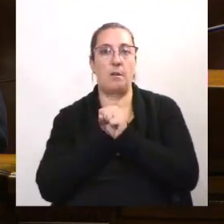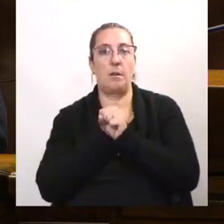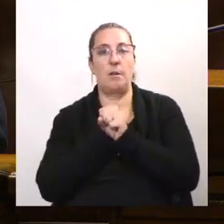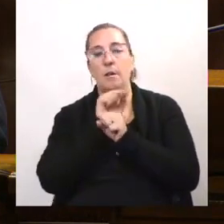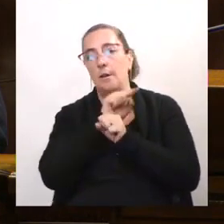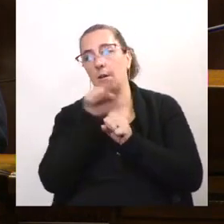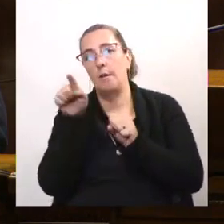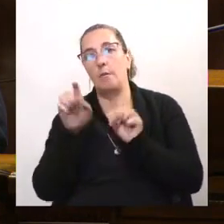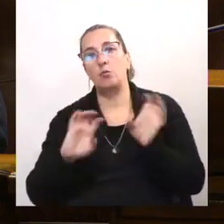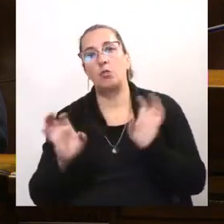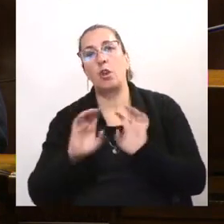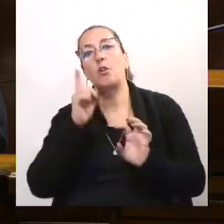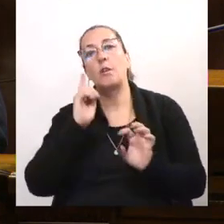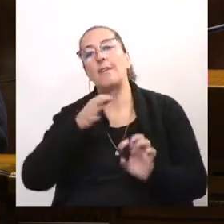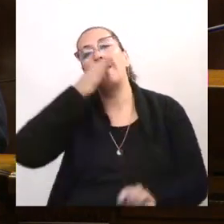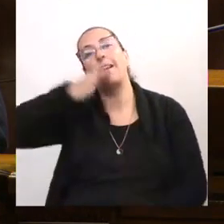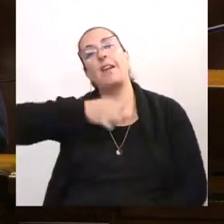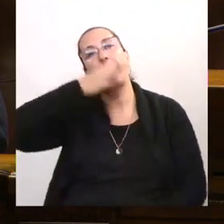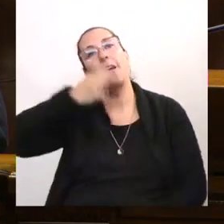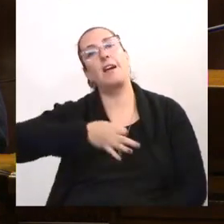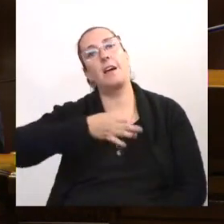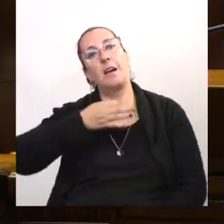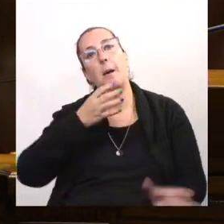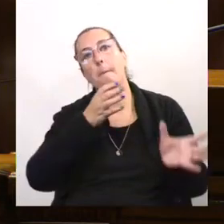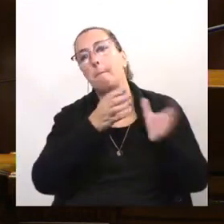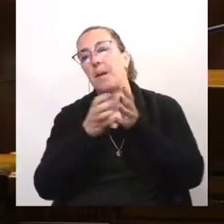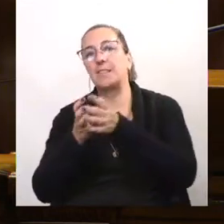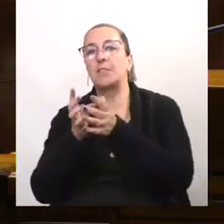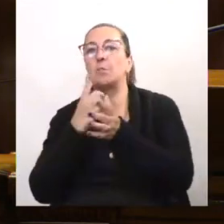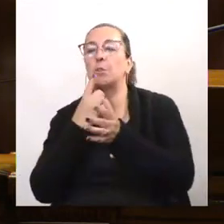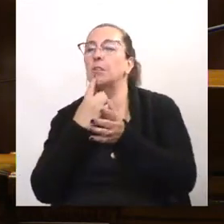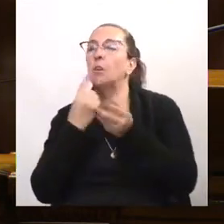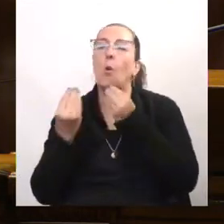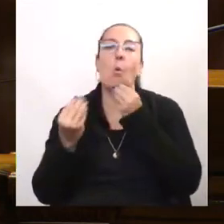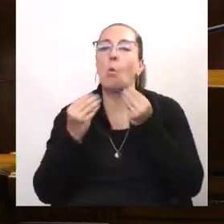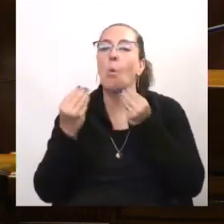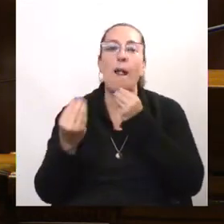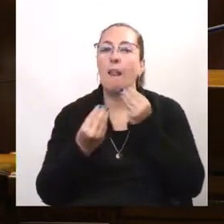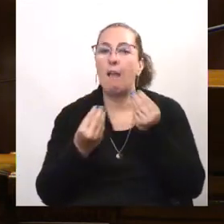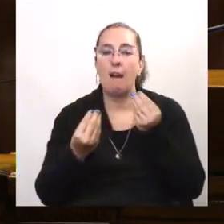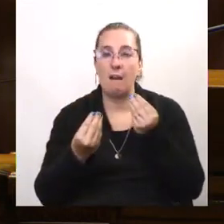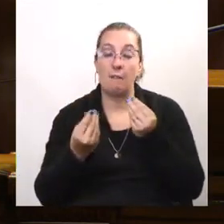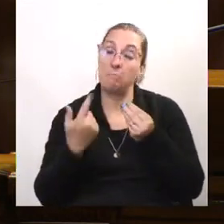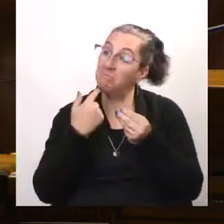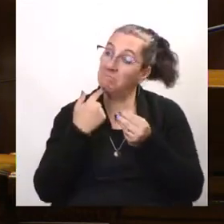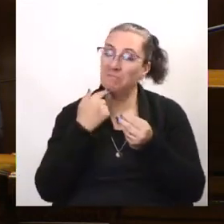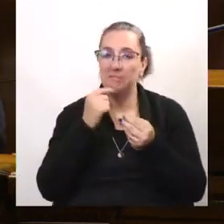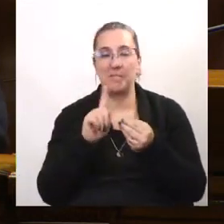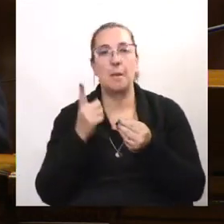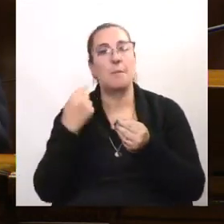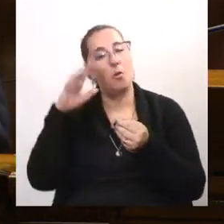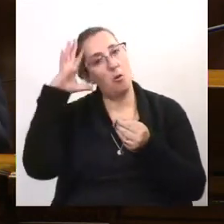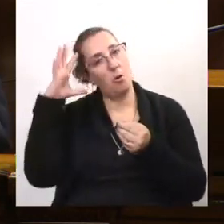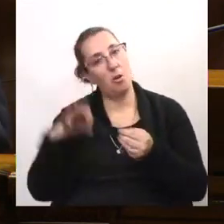tienen que declarar con qué partido político simpatizan, una cosa curiosa, pero creo que le da una